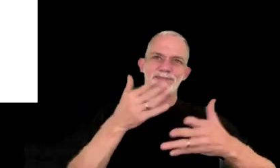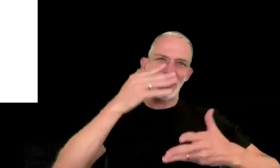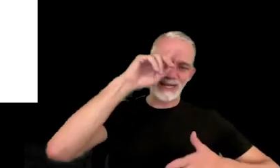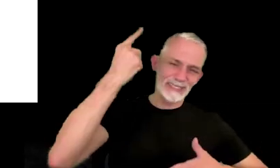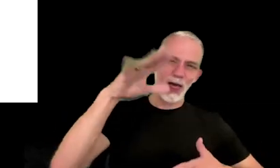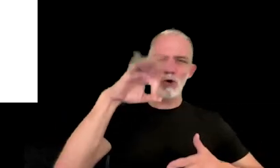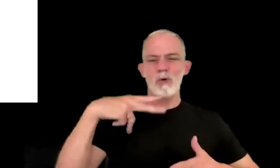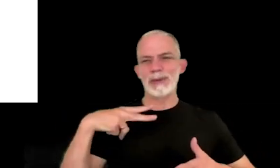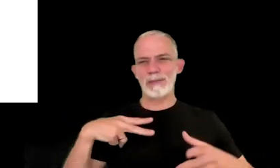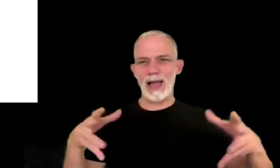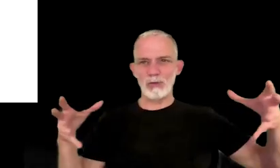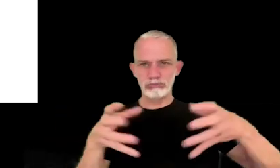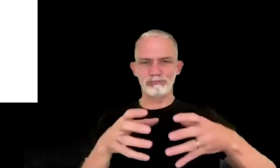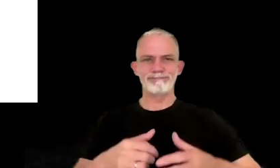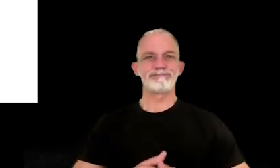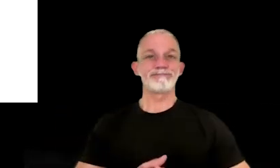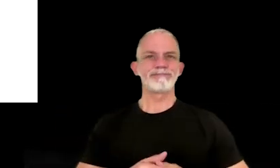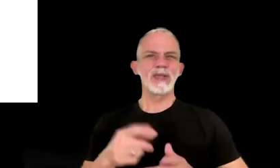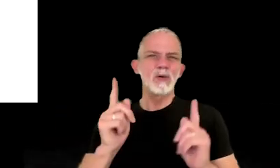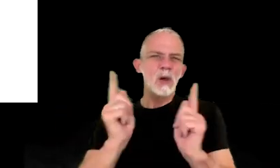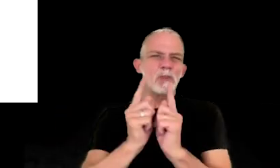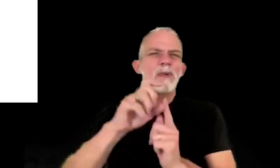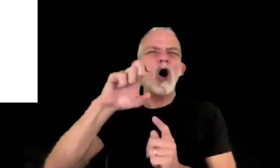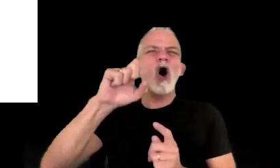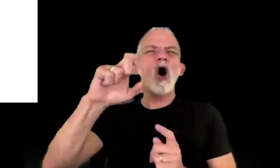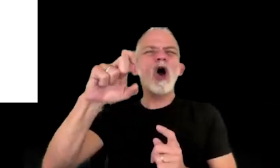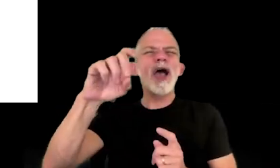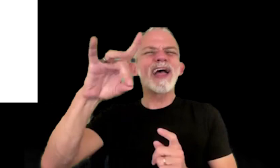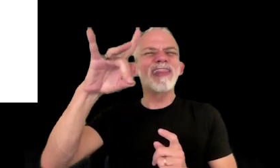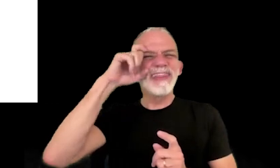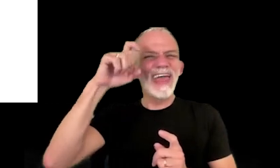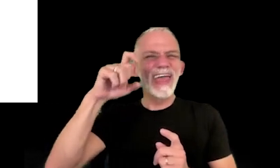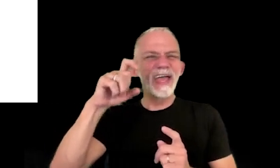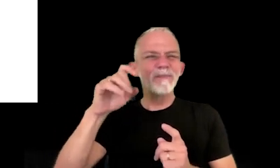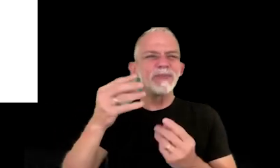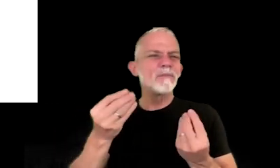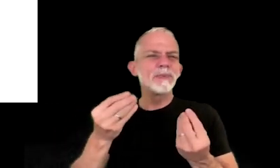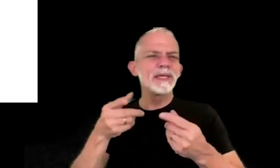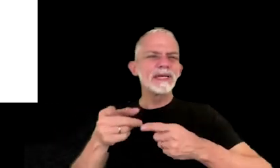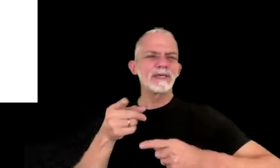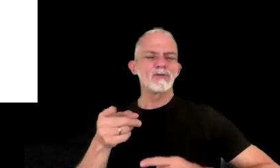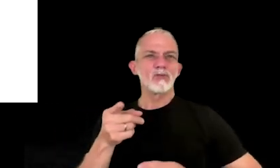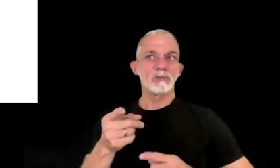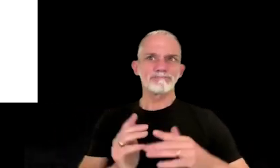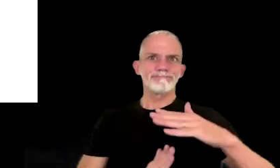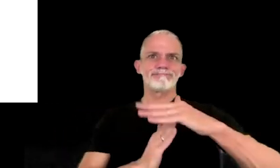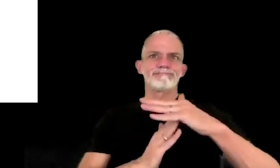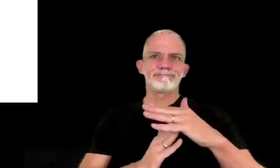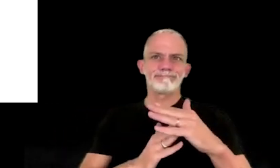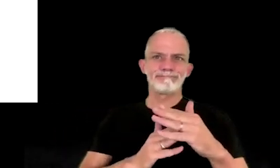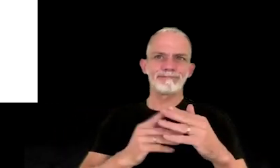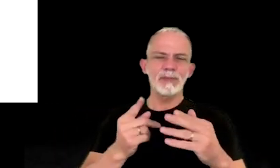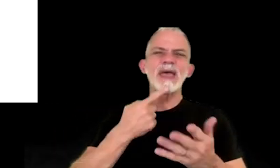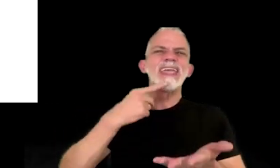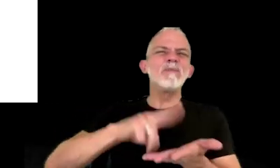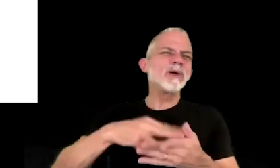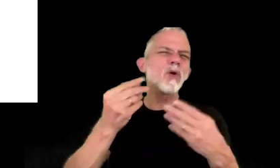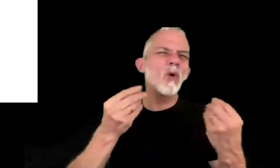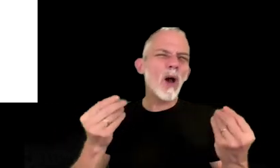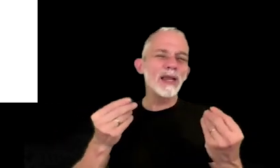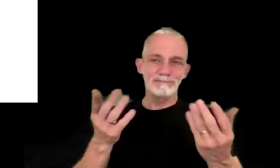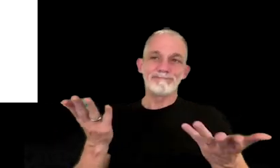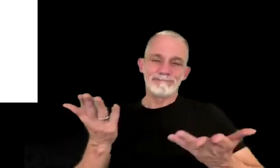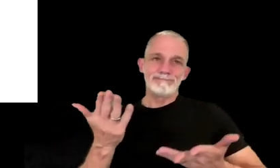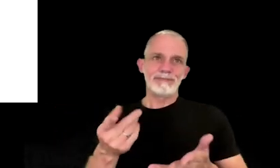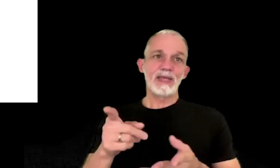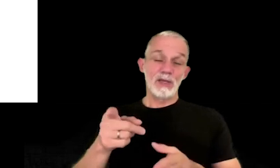privados. Acá un pequeño comentario de la OCDE, porque el tema ambiental, ¿cuáles son los principales tributos ambientales?